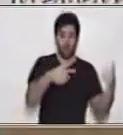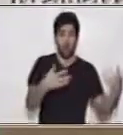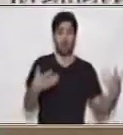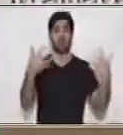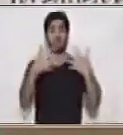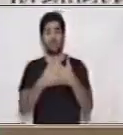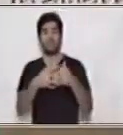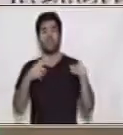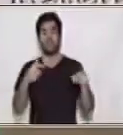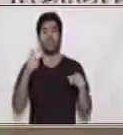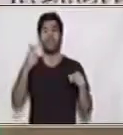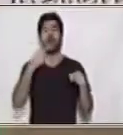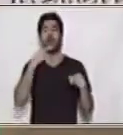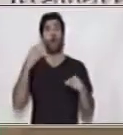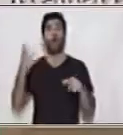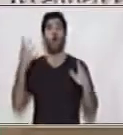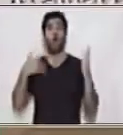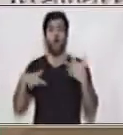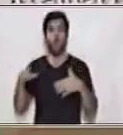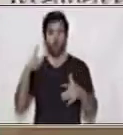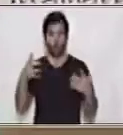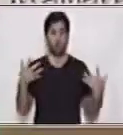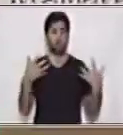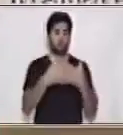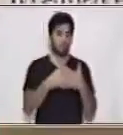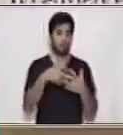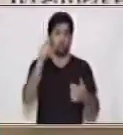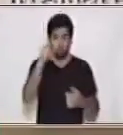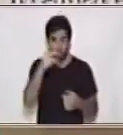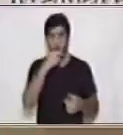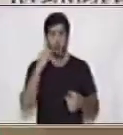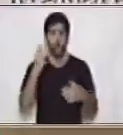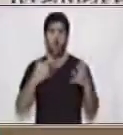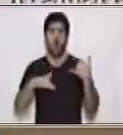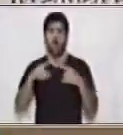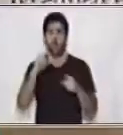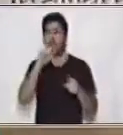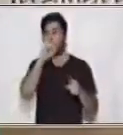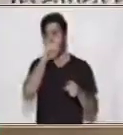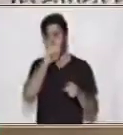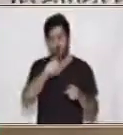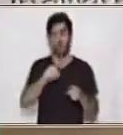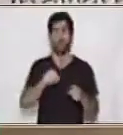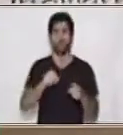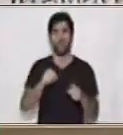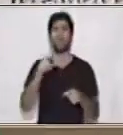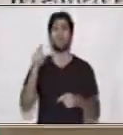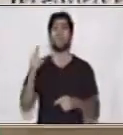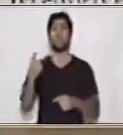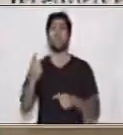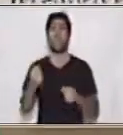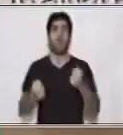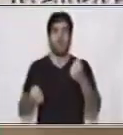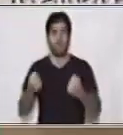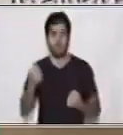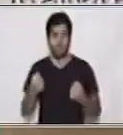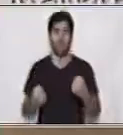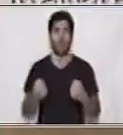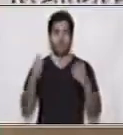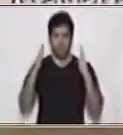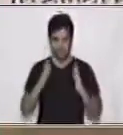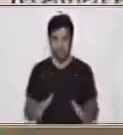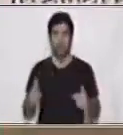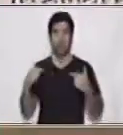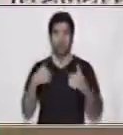medio de transporte va a llevar. Tu color favorito. Y luego, ¿quién lo va a manejar?